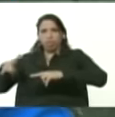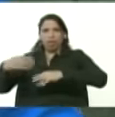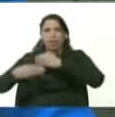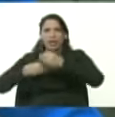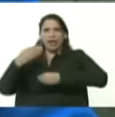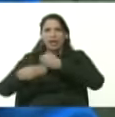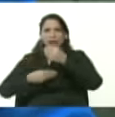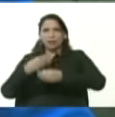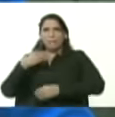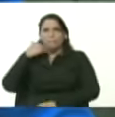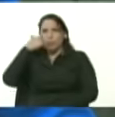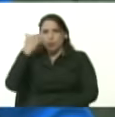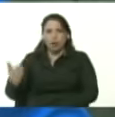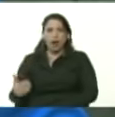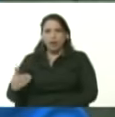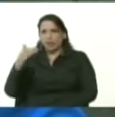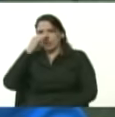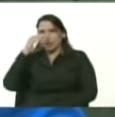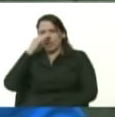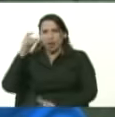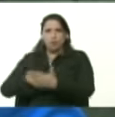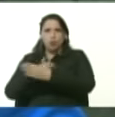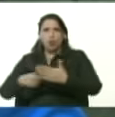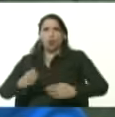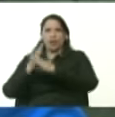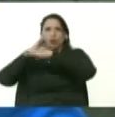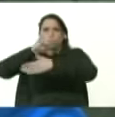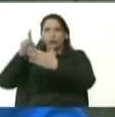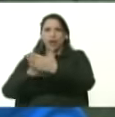y criminal de un bloqueo total.